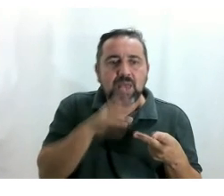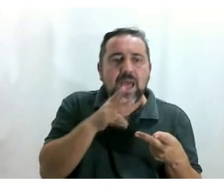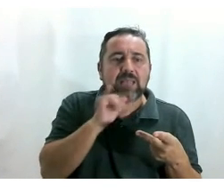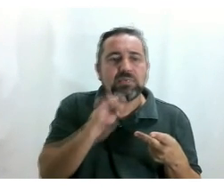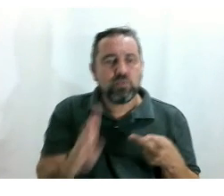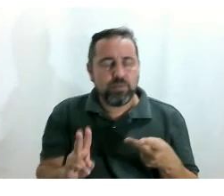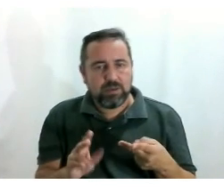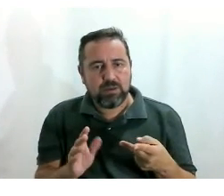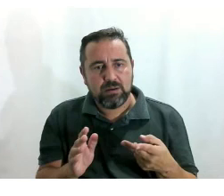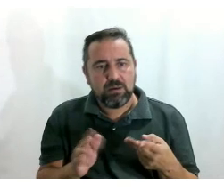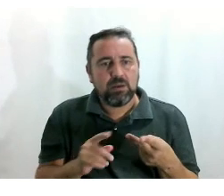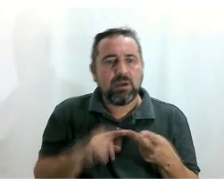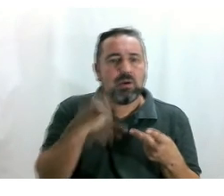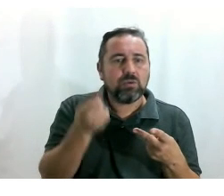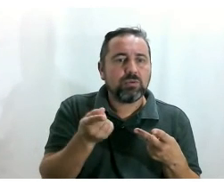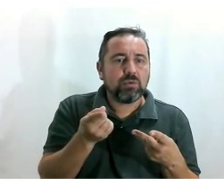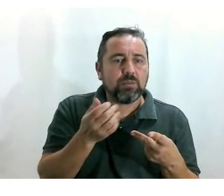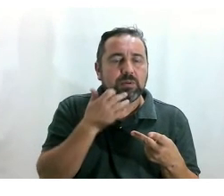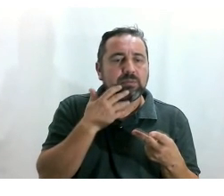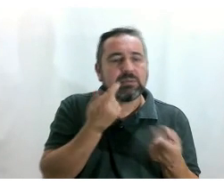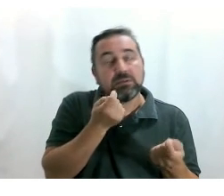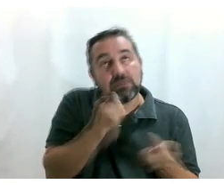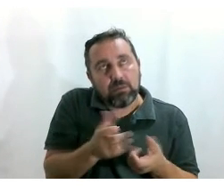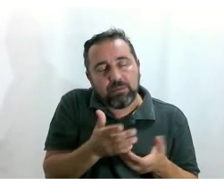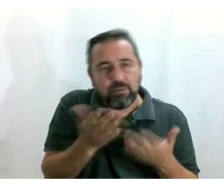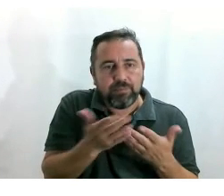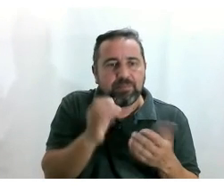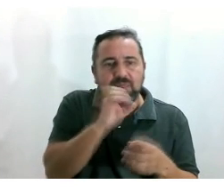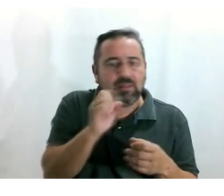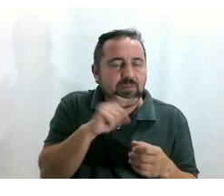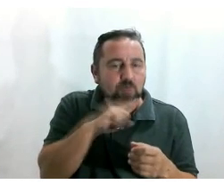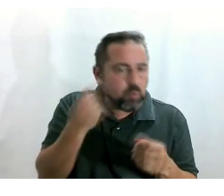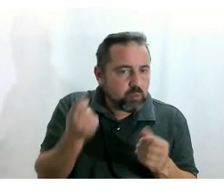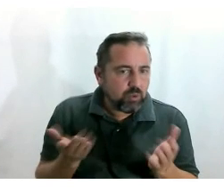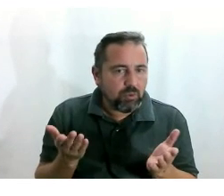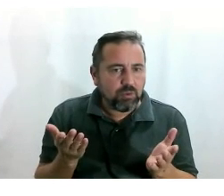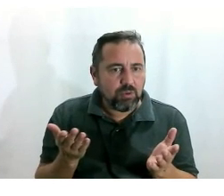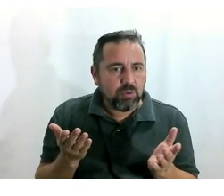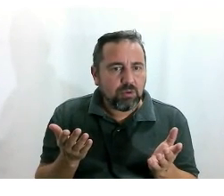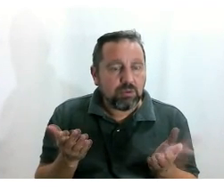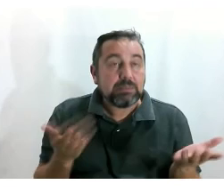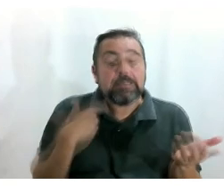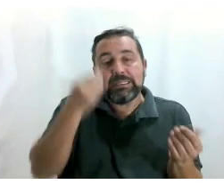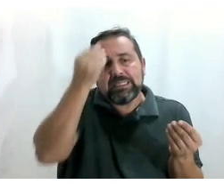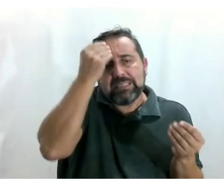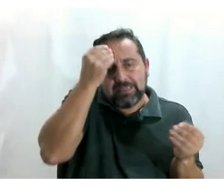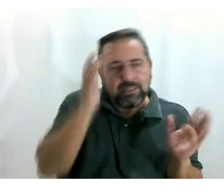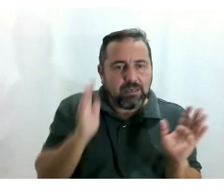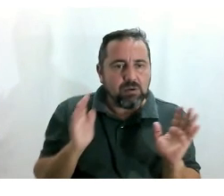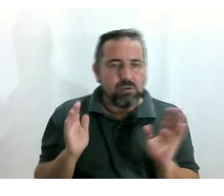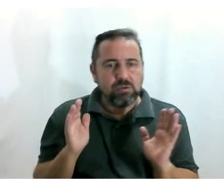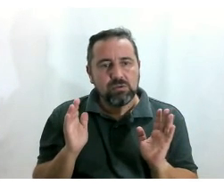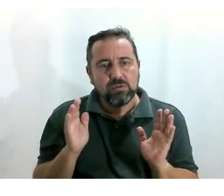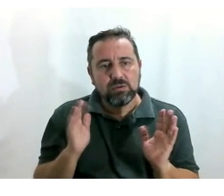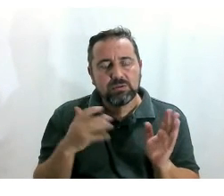HIV, le hace este pseudo o científico ruso. Creo que existe ya